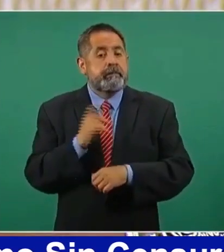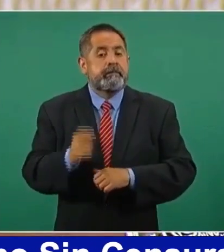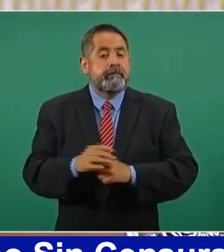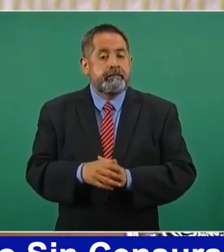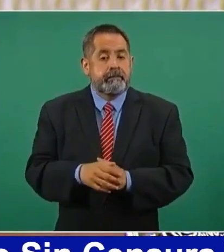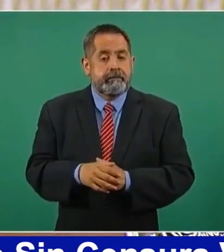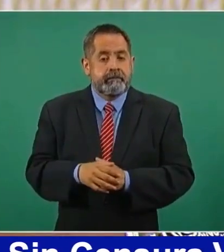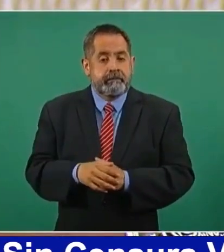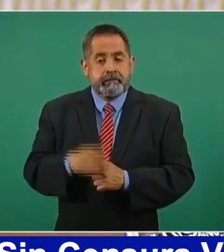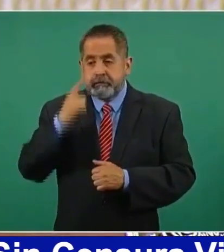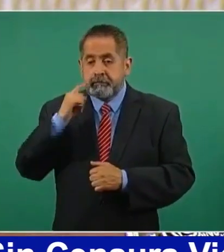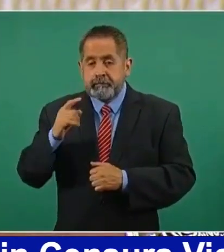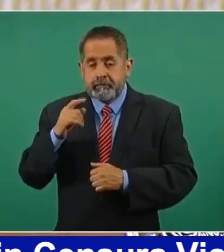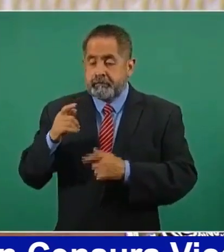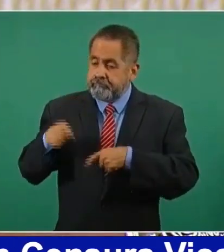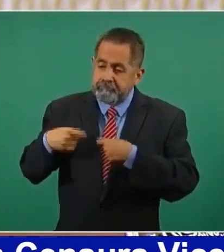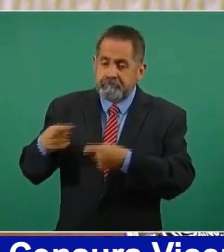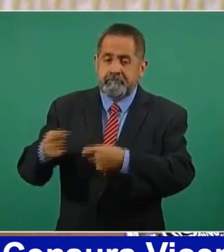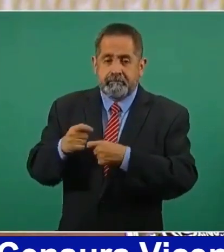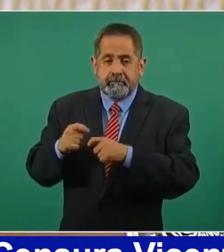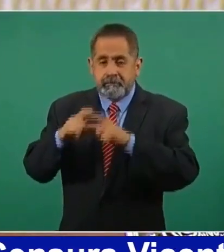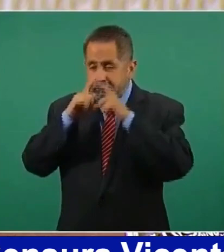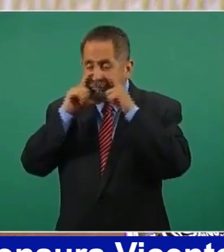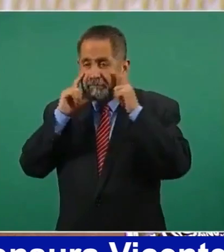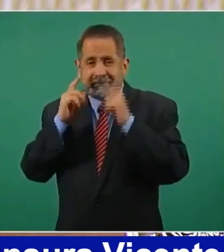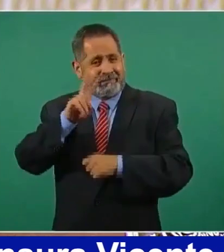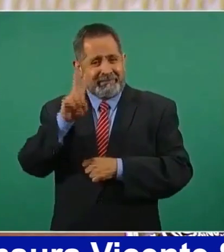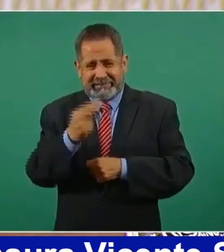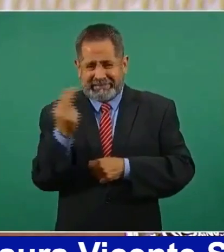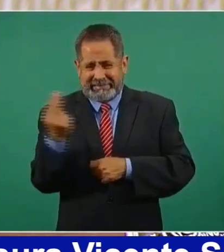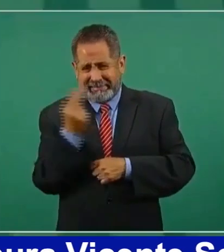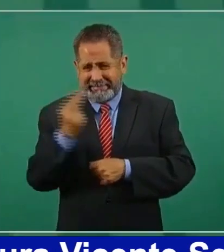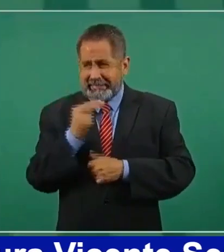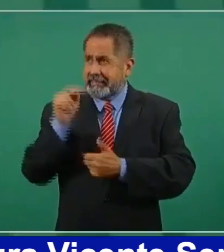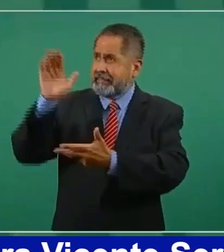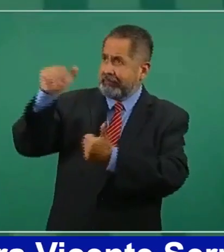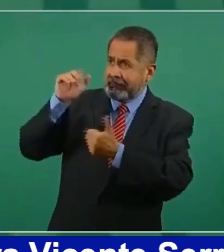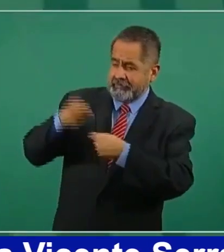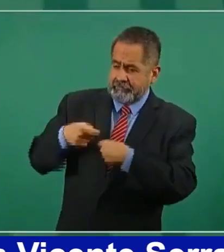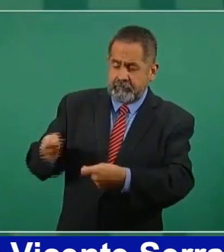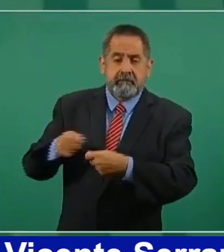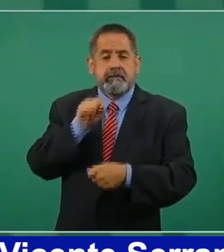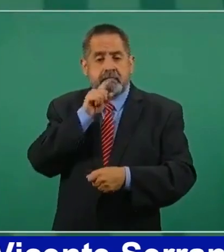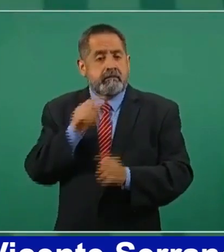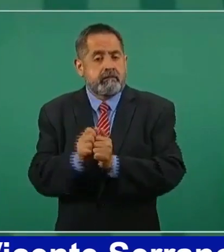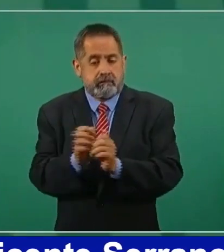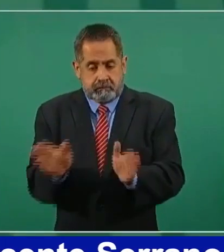porque era equipo para personal médico que nos urgía y los ventiladores.